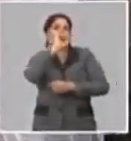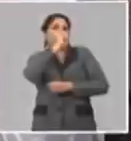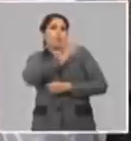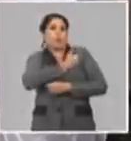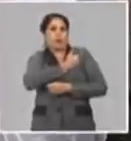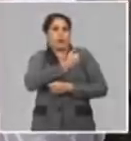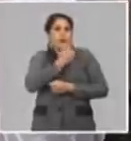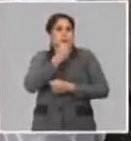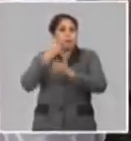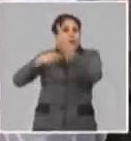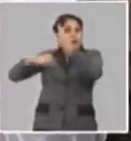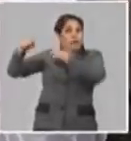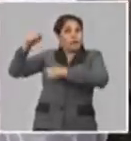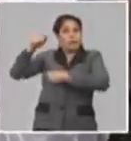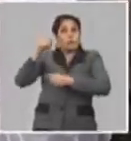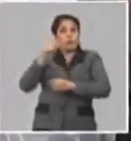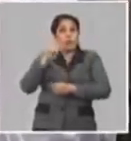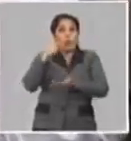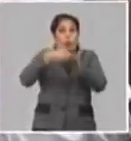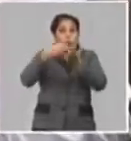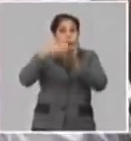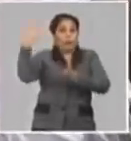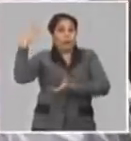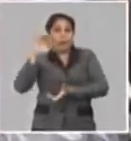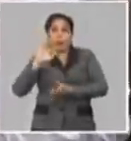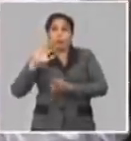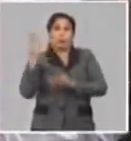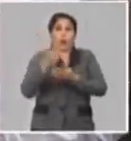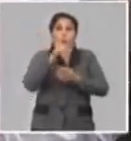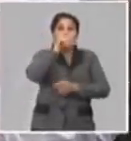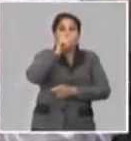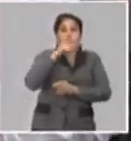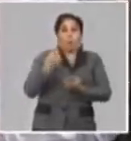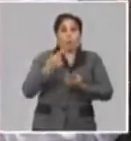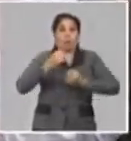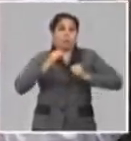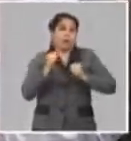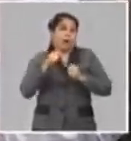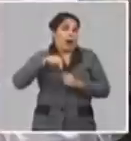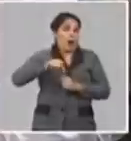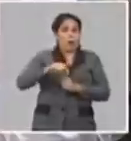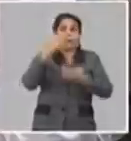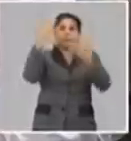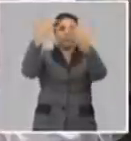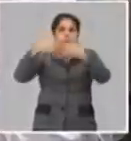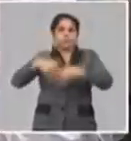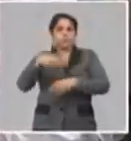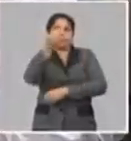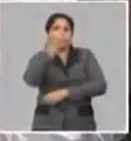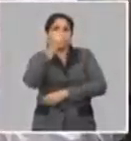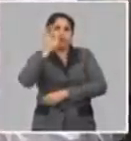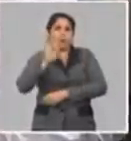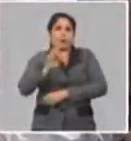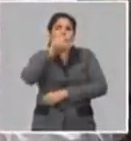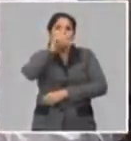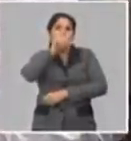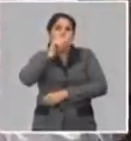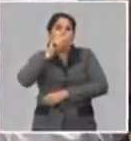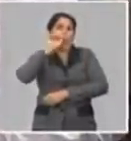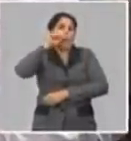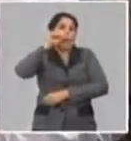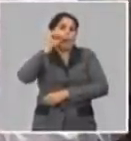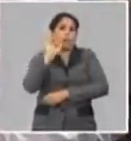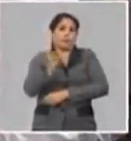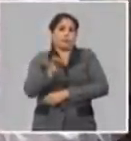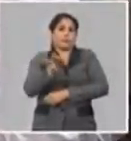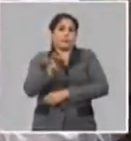Nosotros importamos prácticamente todo el pollo que se consume. Nosotros tenemos que avanzar en el desarrollo de la producción nacional de algunos de estos alimentos, y